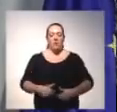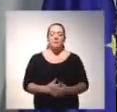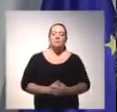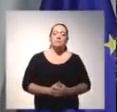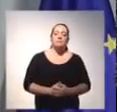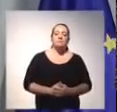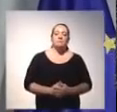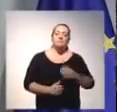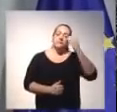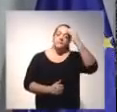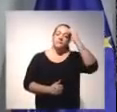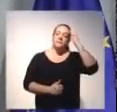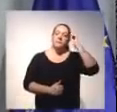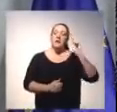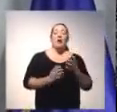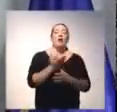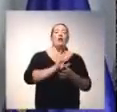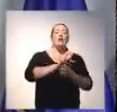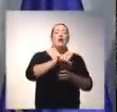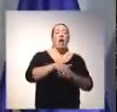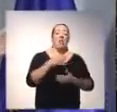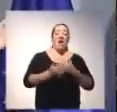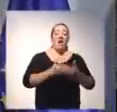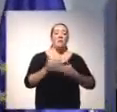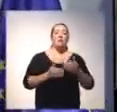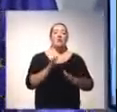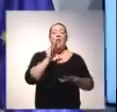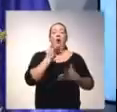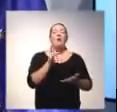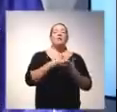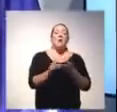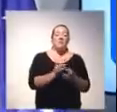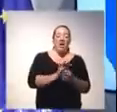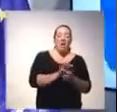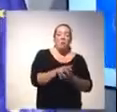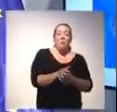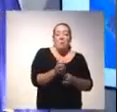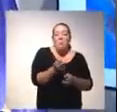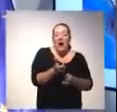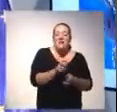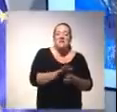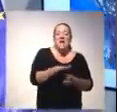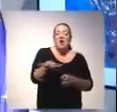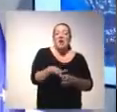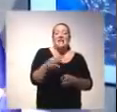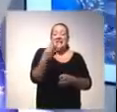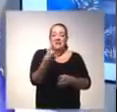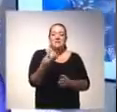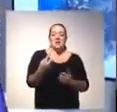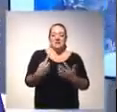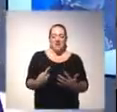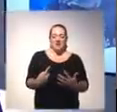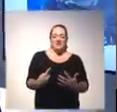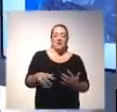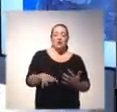En cuanto a la evolución de las coladas, tenemos un pequeño aporte en la zona de la colada 3, 6 y la